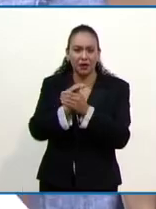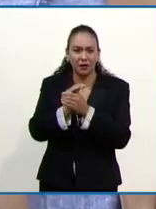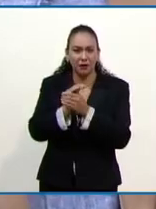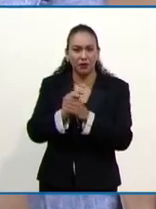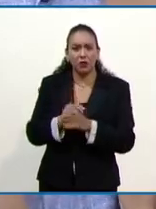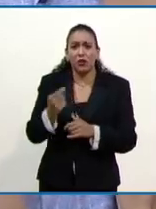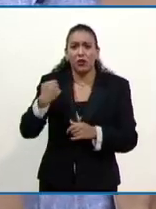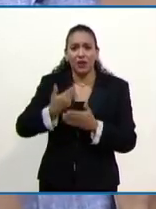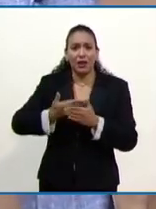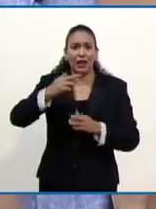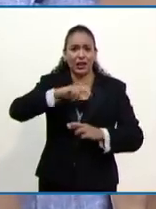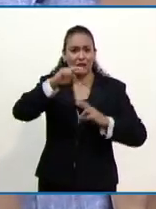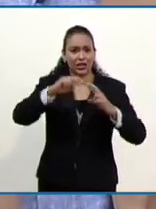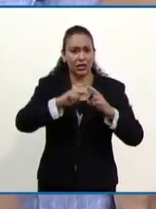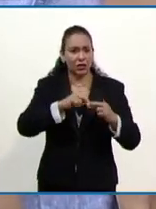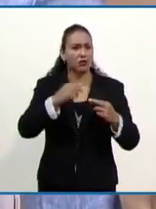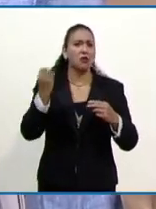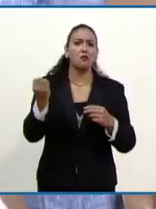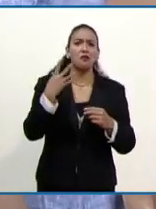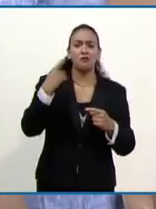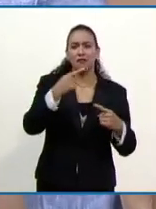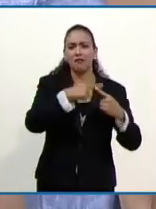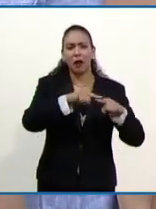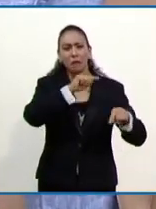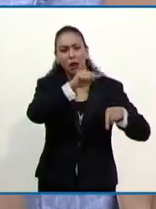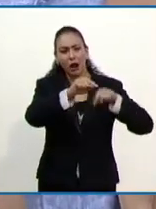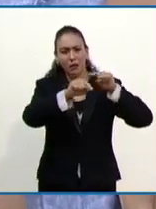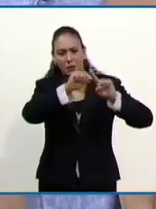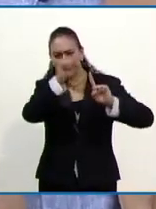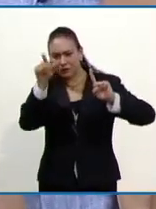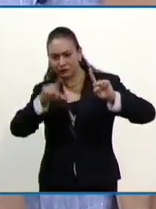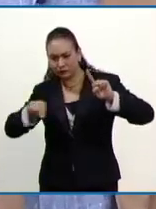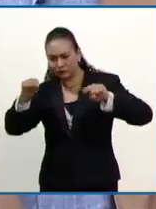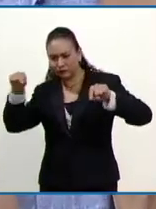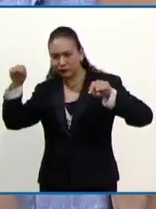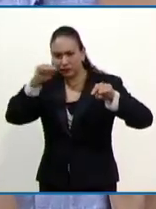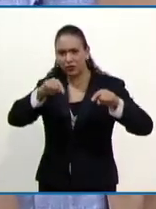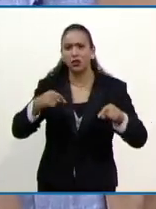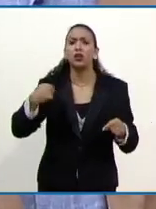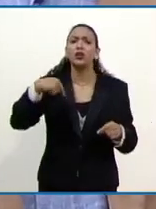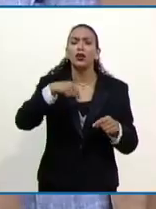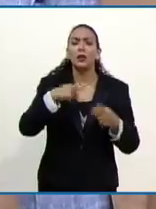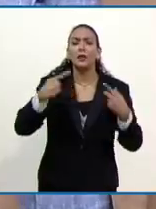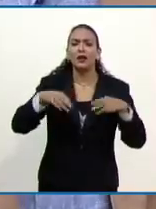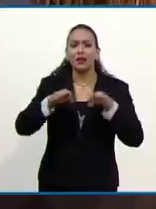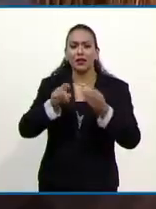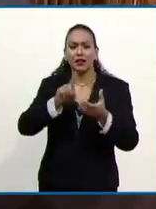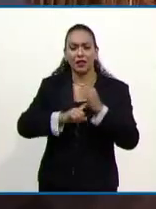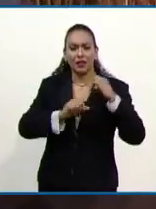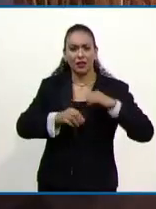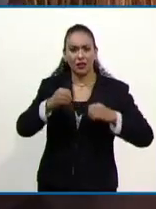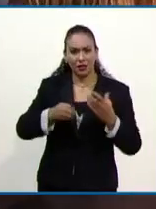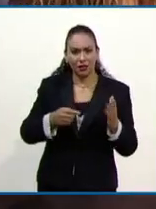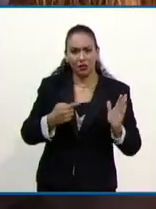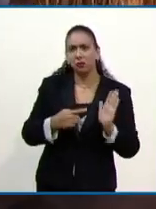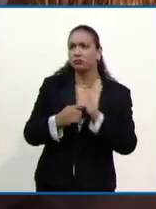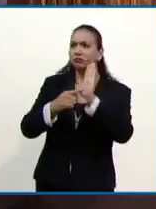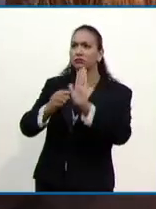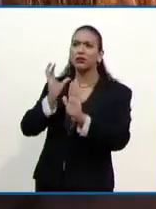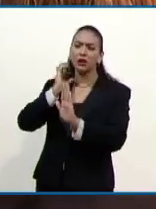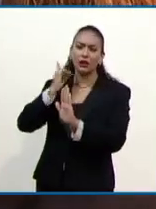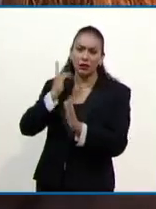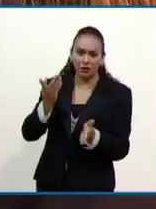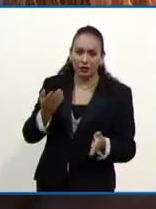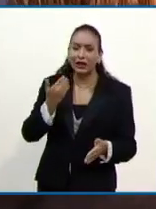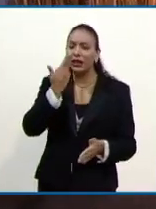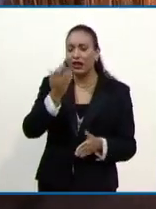una simulación, que no nos dejaron hablar a los trabajadores. Tras la entrega